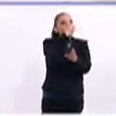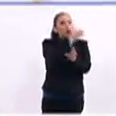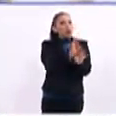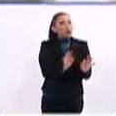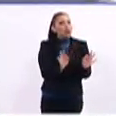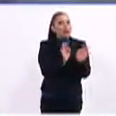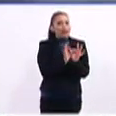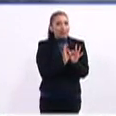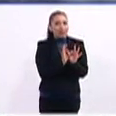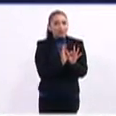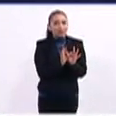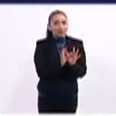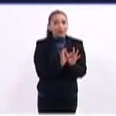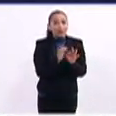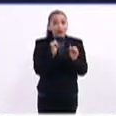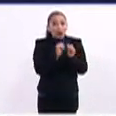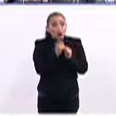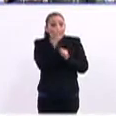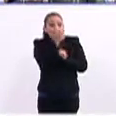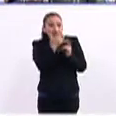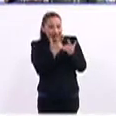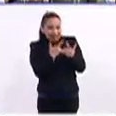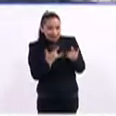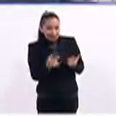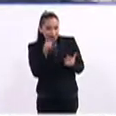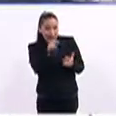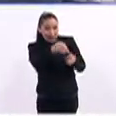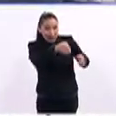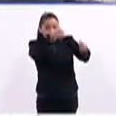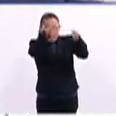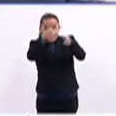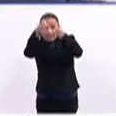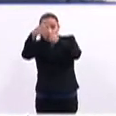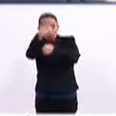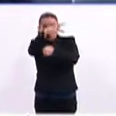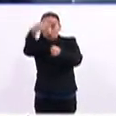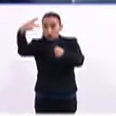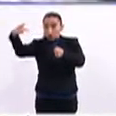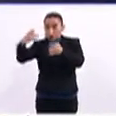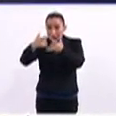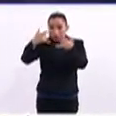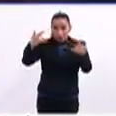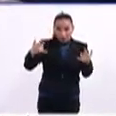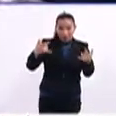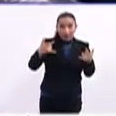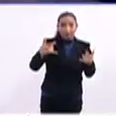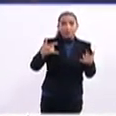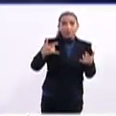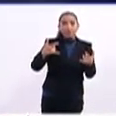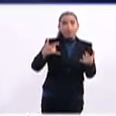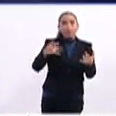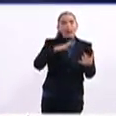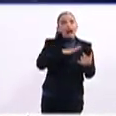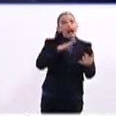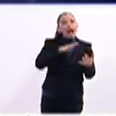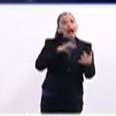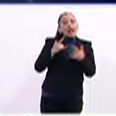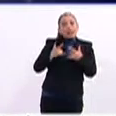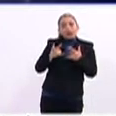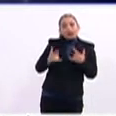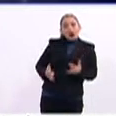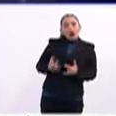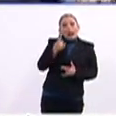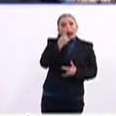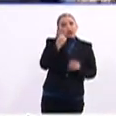muy importante, y a través de esa historia de cada uno de esos edificios, está la historia